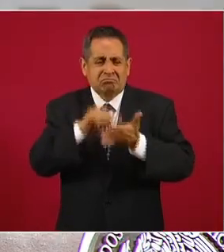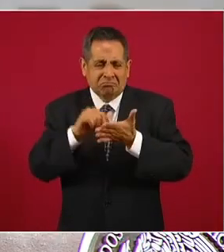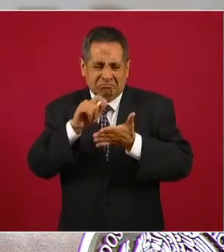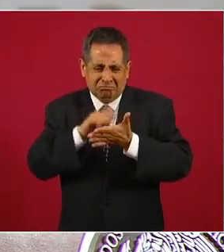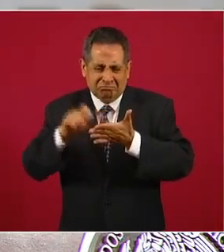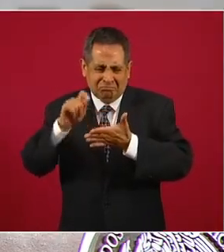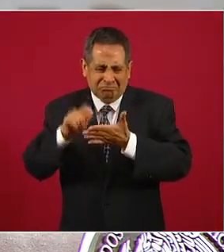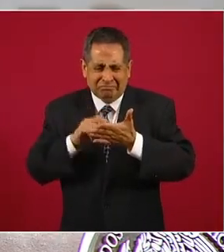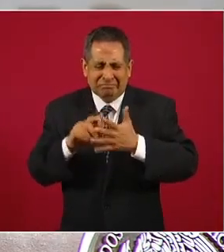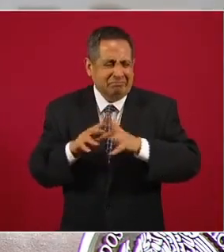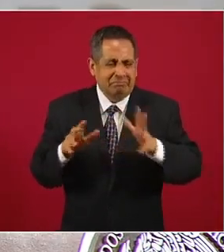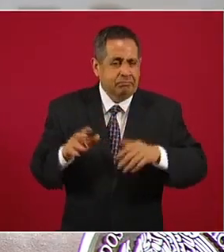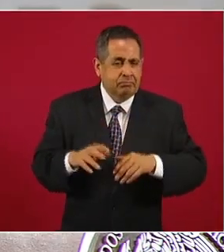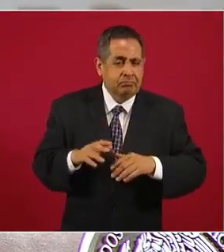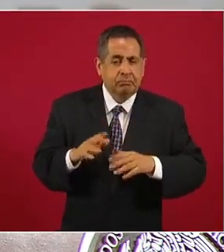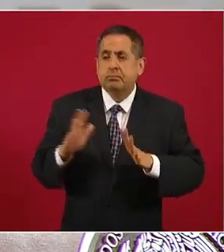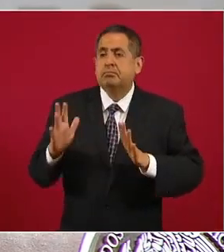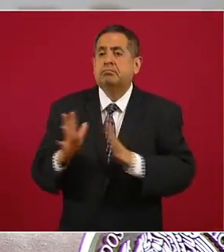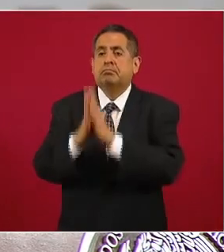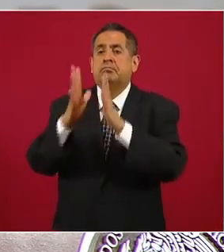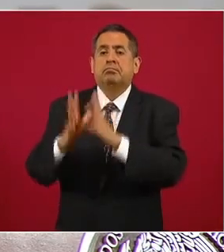la democracia participativa.